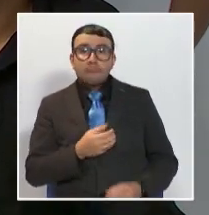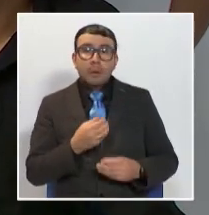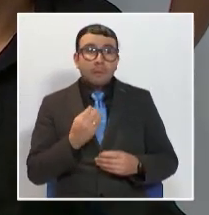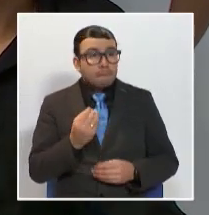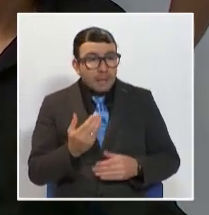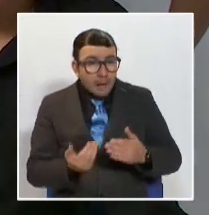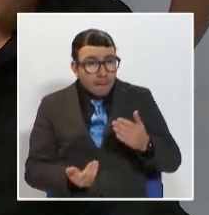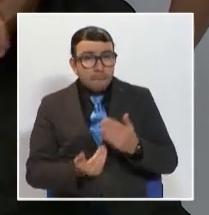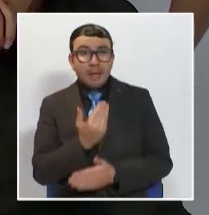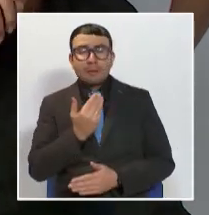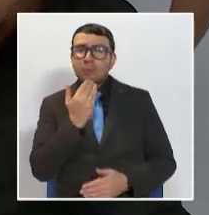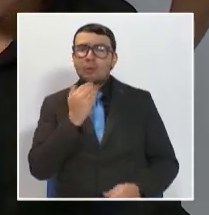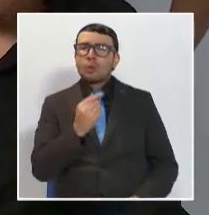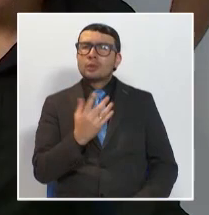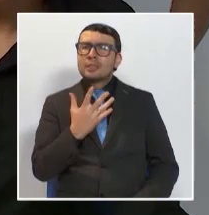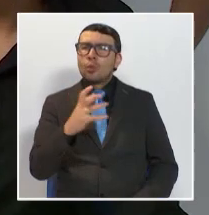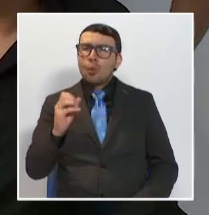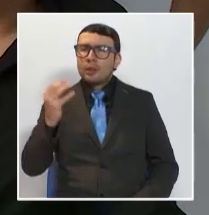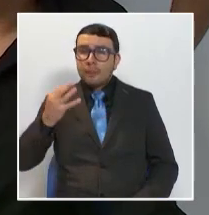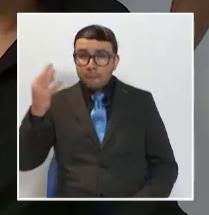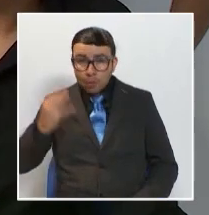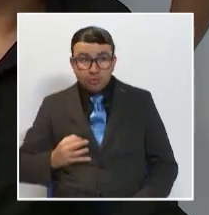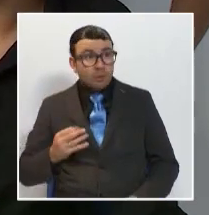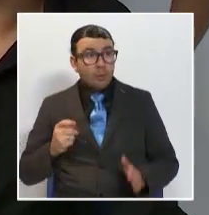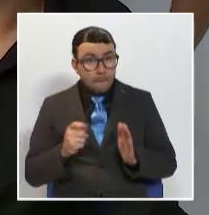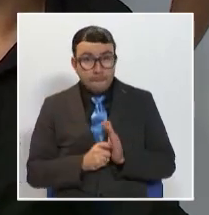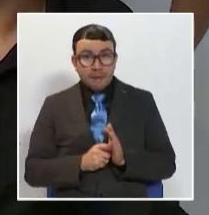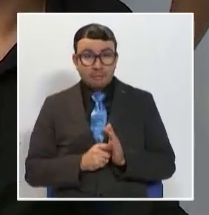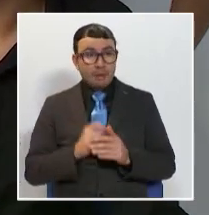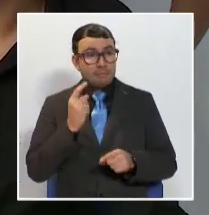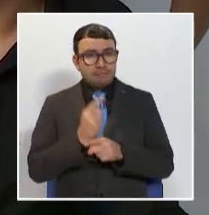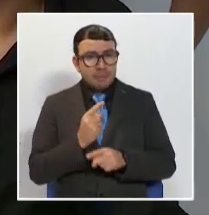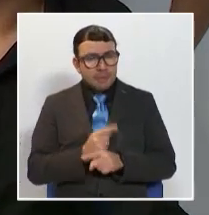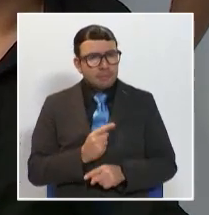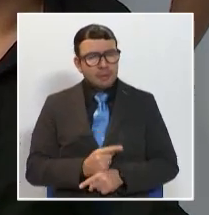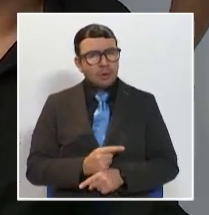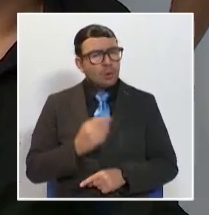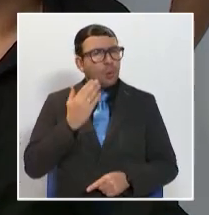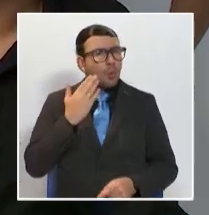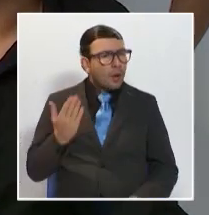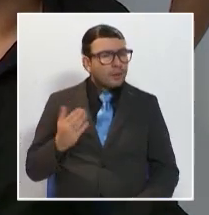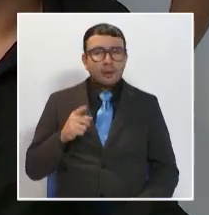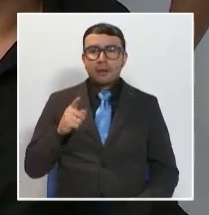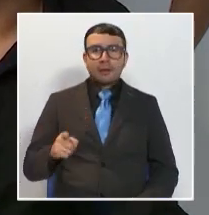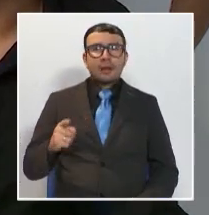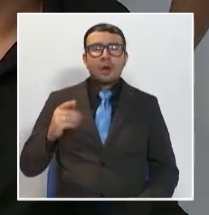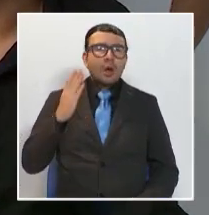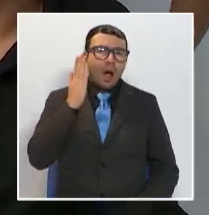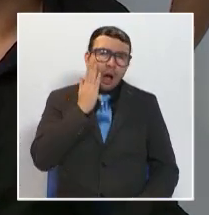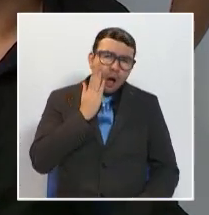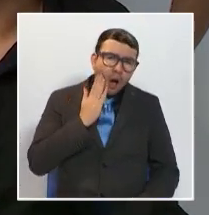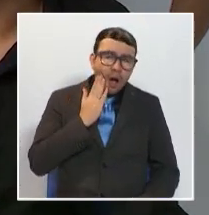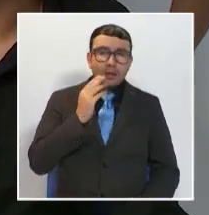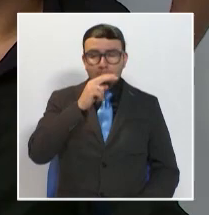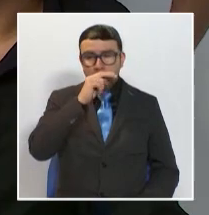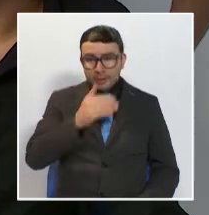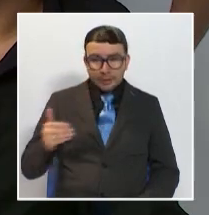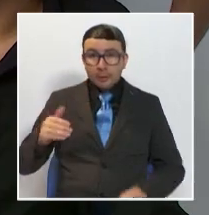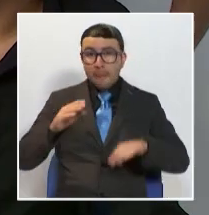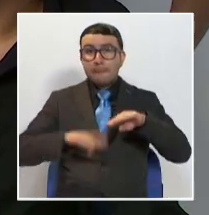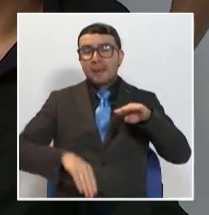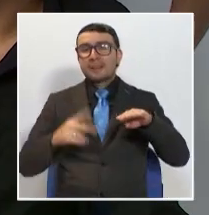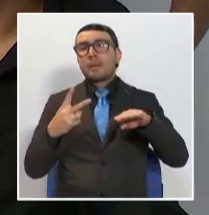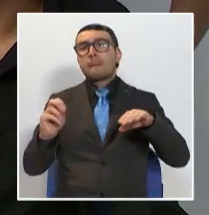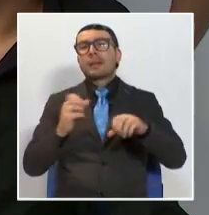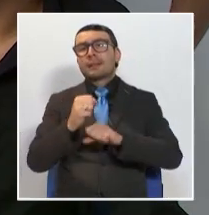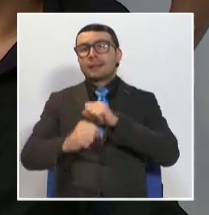vitiligos, más del 50% de las veces y de los casos se presentan en adolescentes y niños, o sea, en menores de 20 años. Y